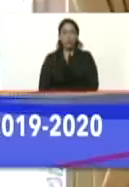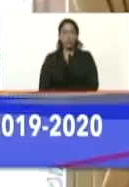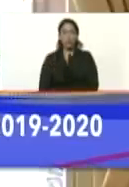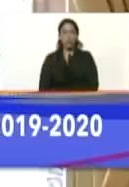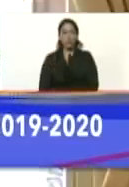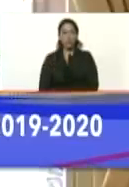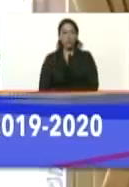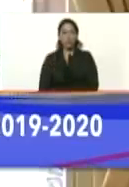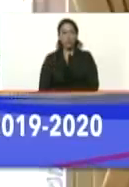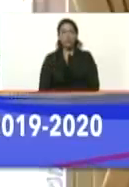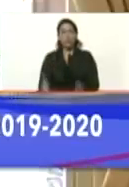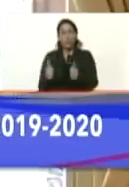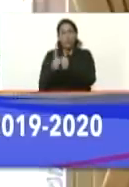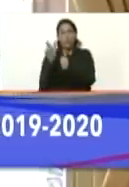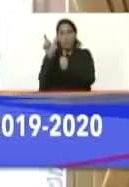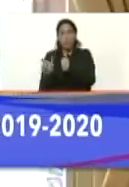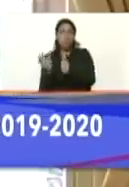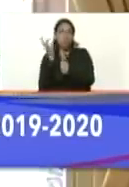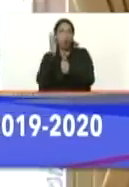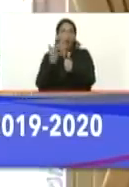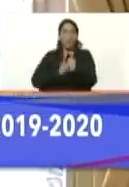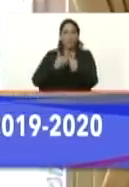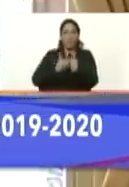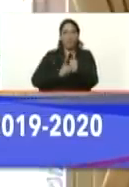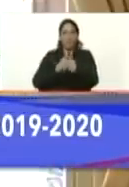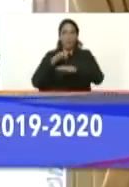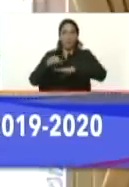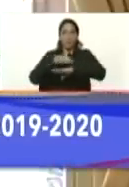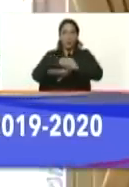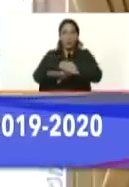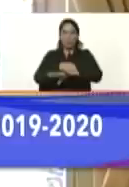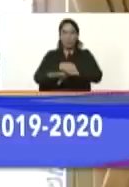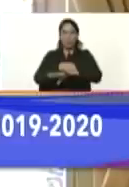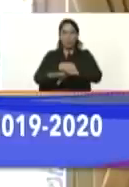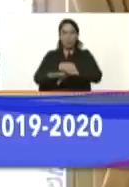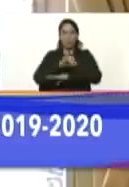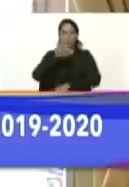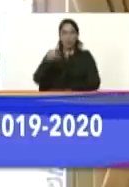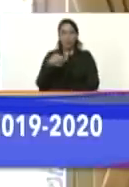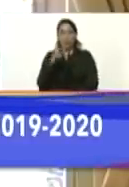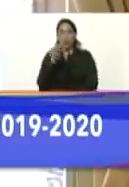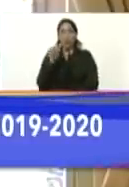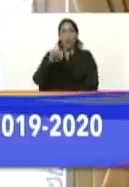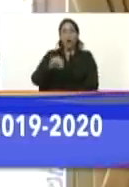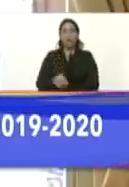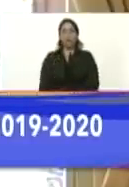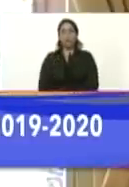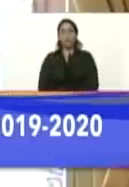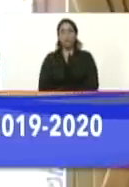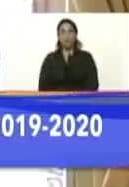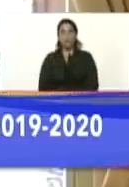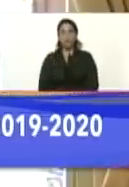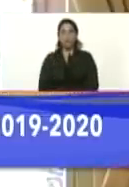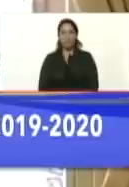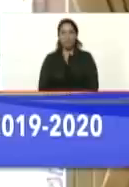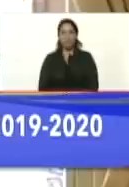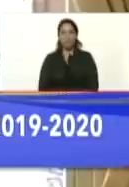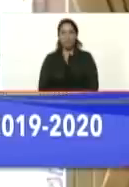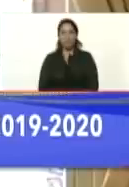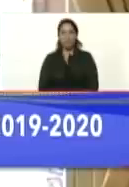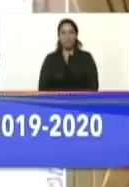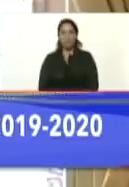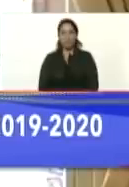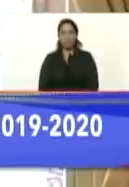mayerlin colmenares alcaldesa del municipio juan germán roscio germán